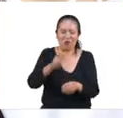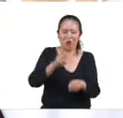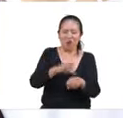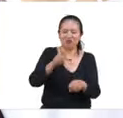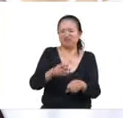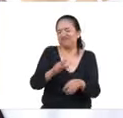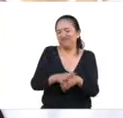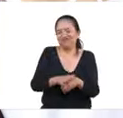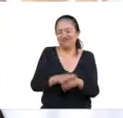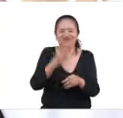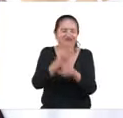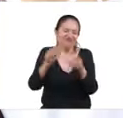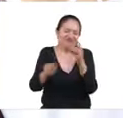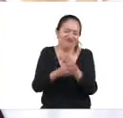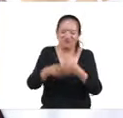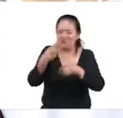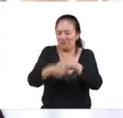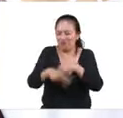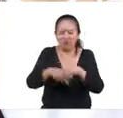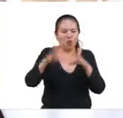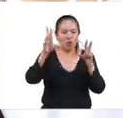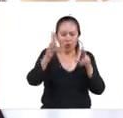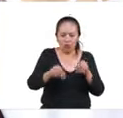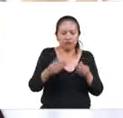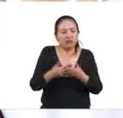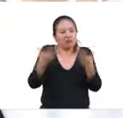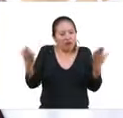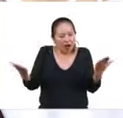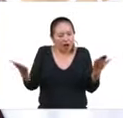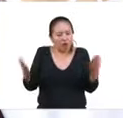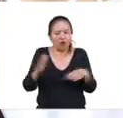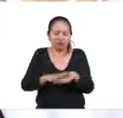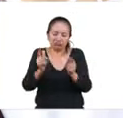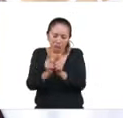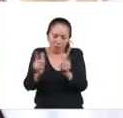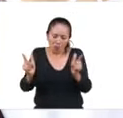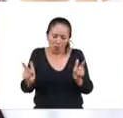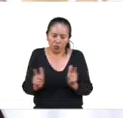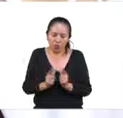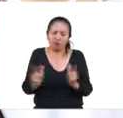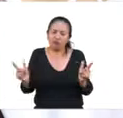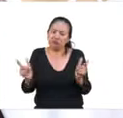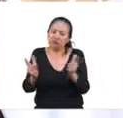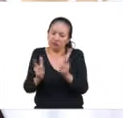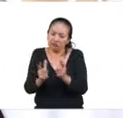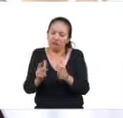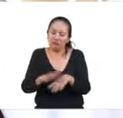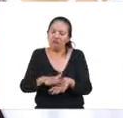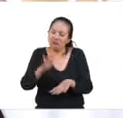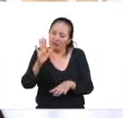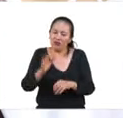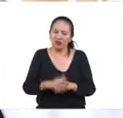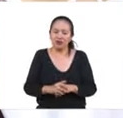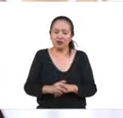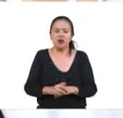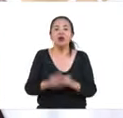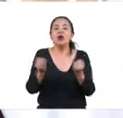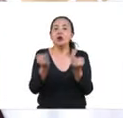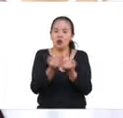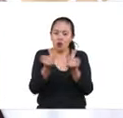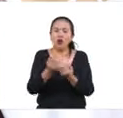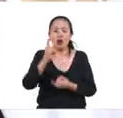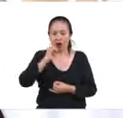peligrosos. Ahora, pues realmente fue un grupo mucho más pequeño. Y también hay que decir el trabajo